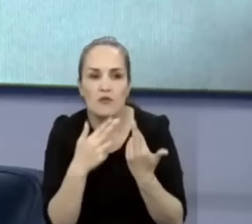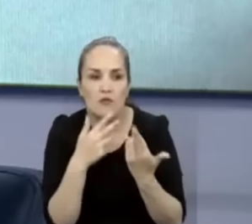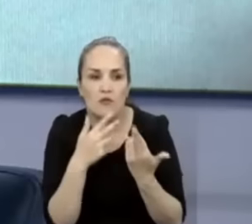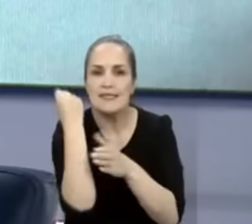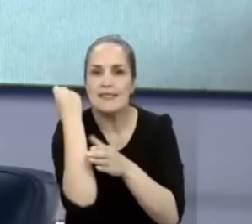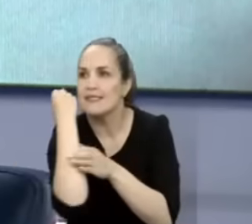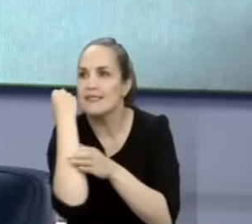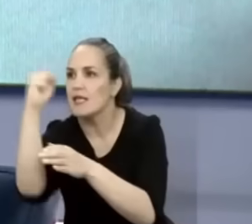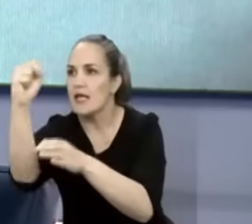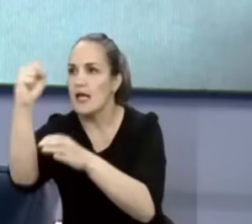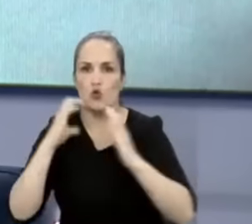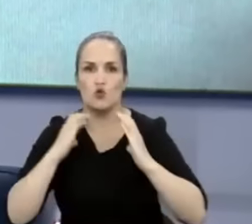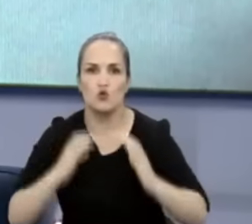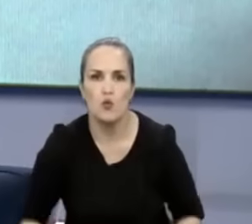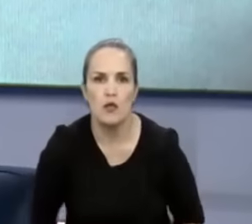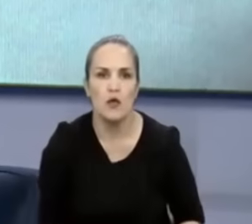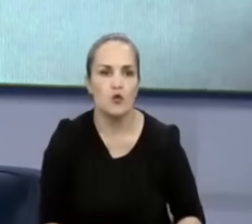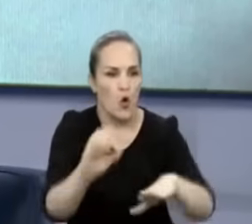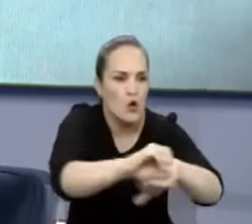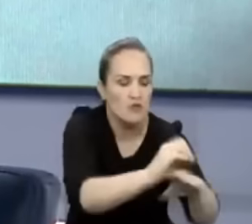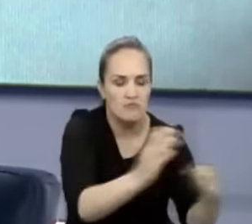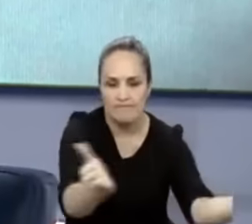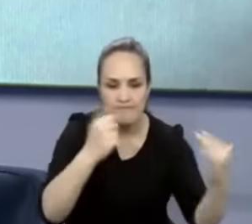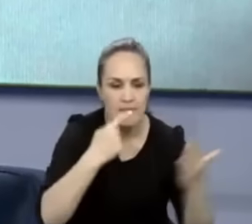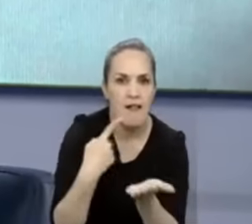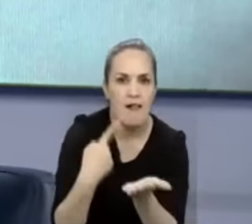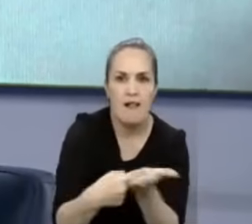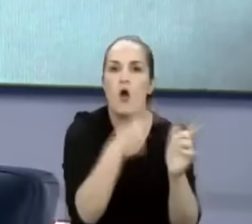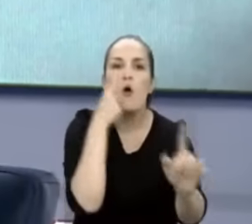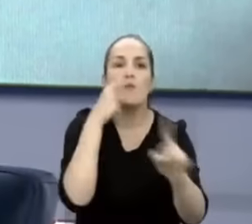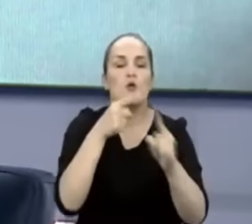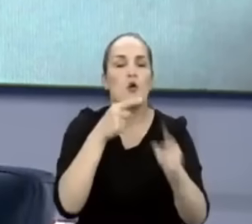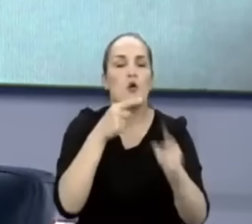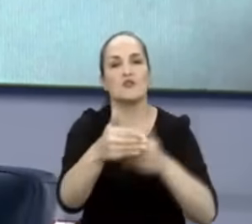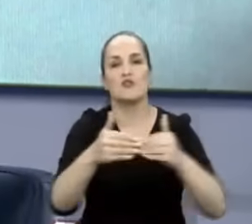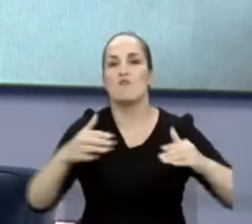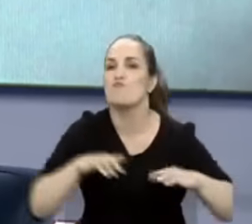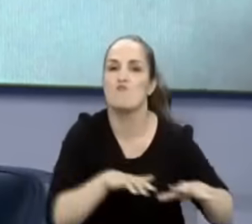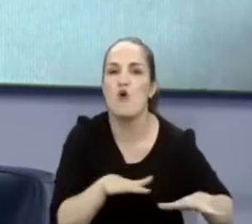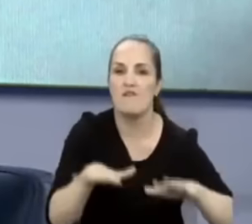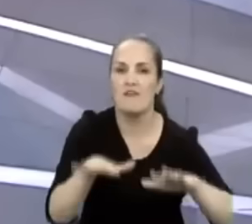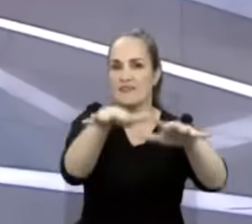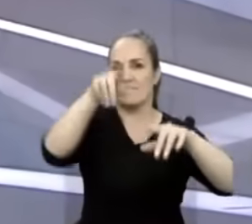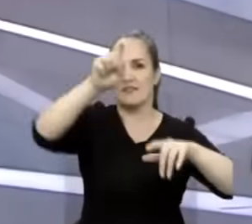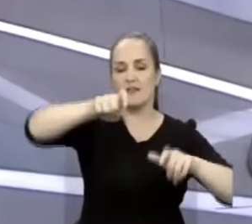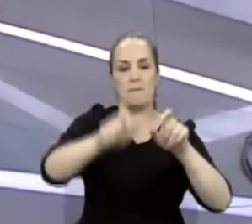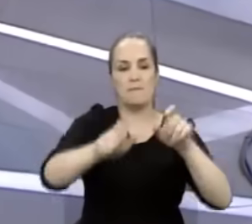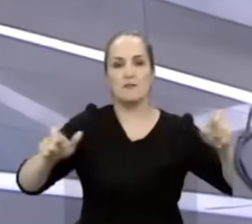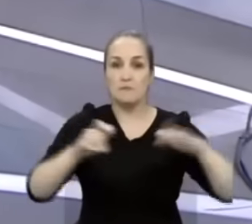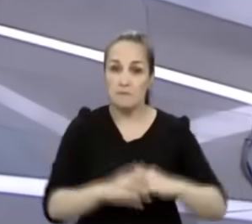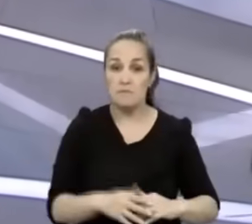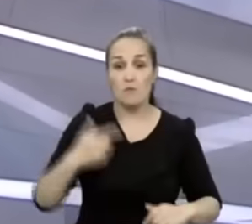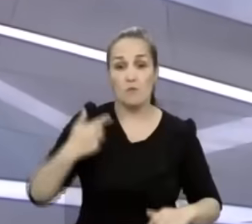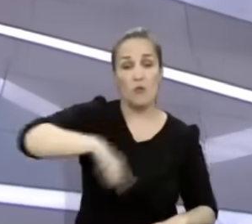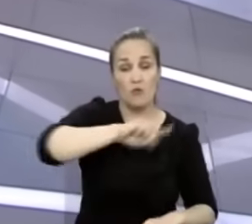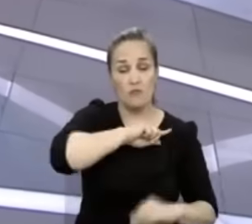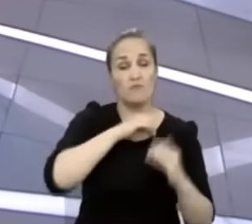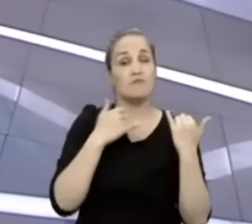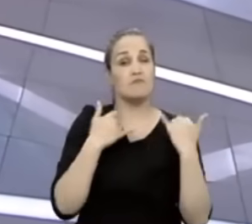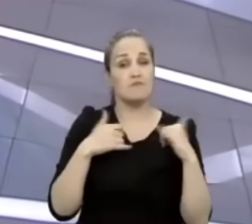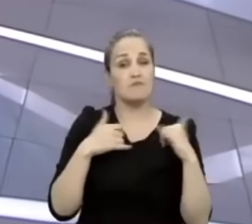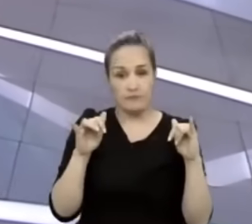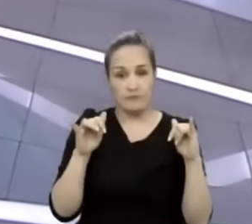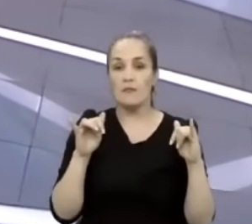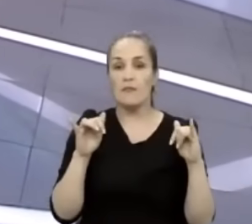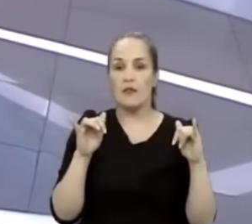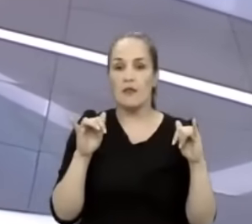sindicales, cívicas y populares para seguir adelantando este proceso de la movilización popular. Nosotros hemos concebido